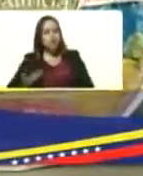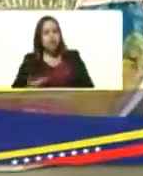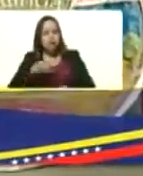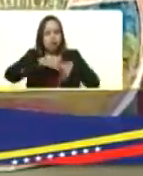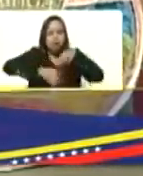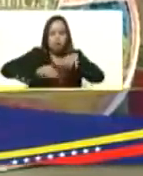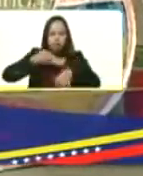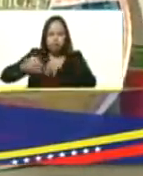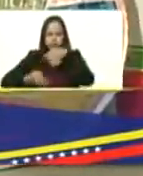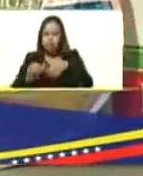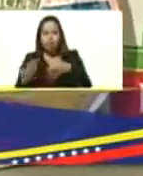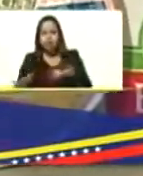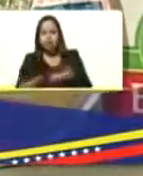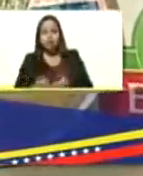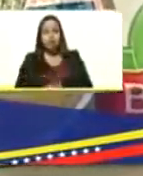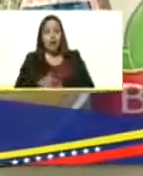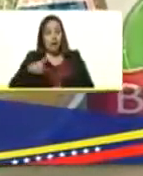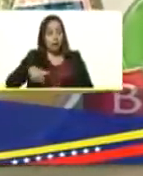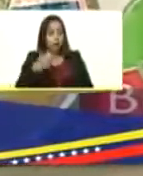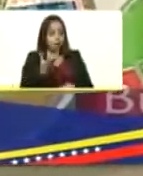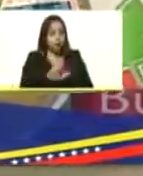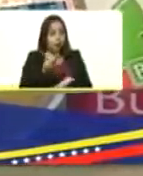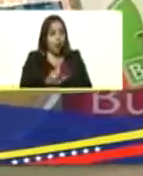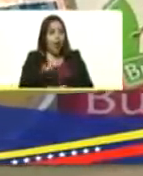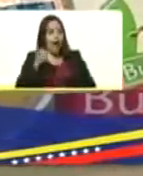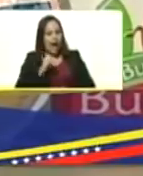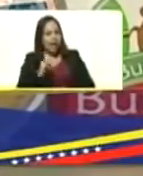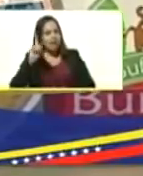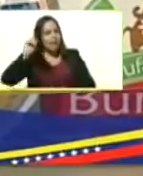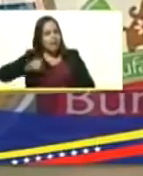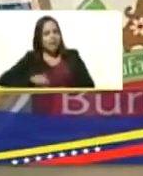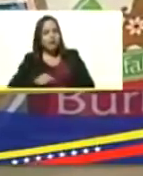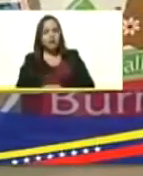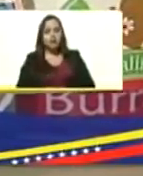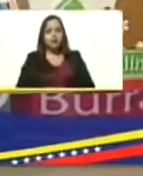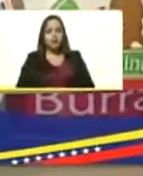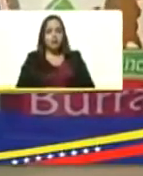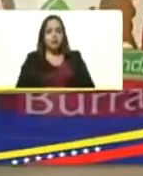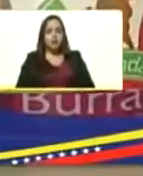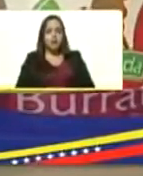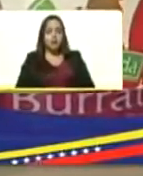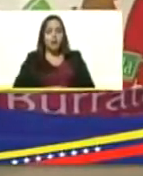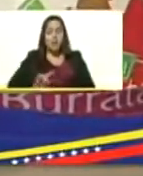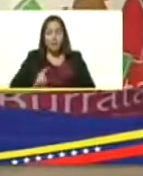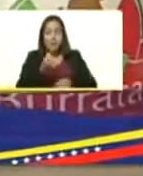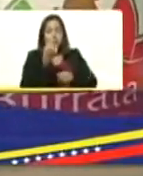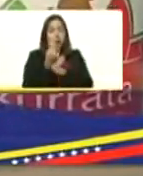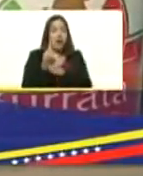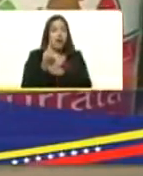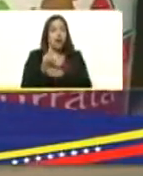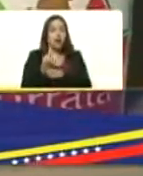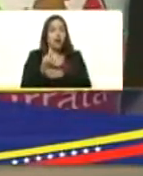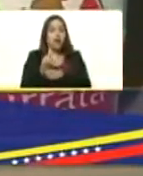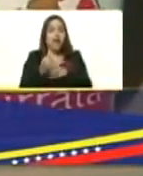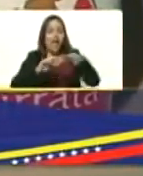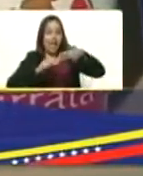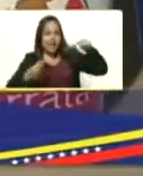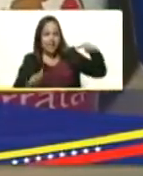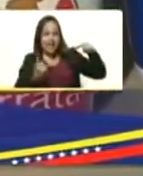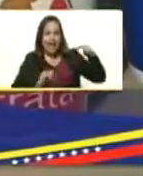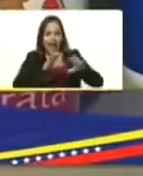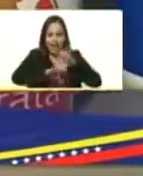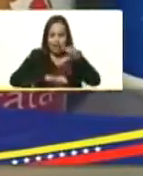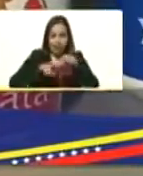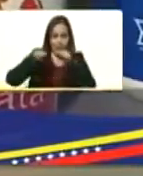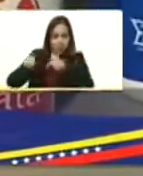presidente que en monagas contamos también en este rubro con una de las principales genéticas también que